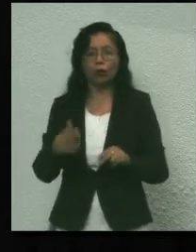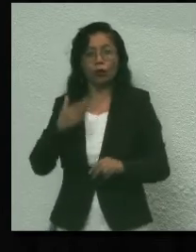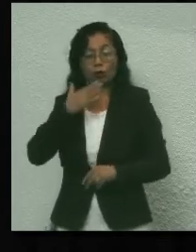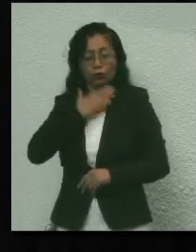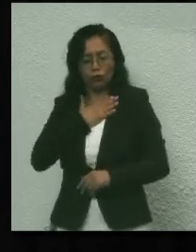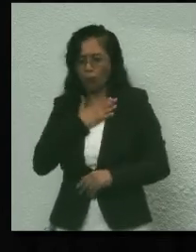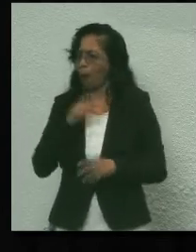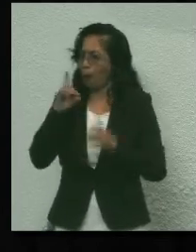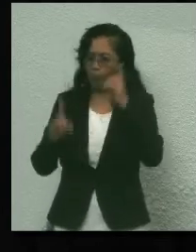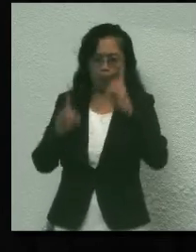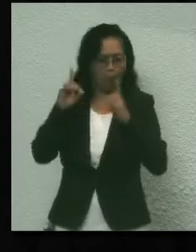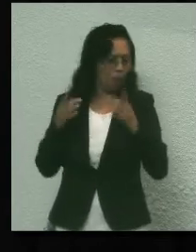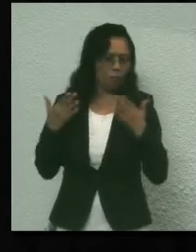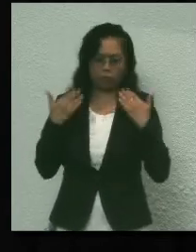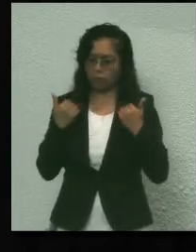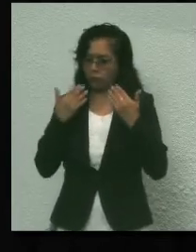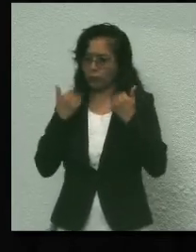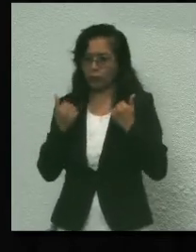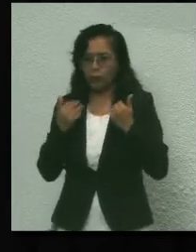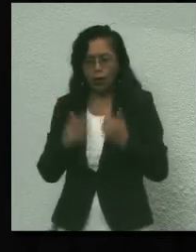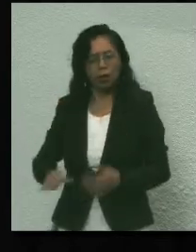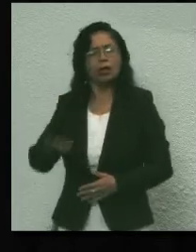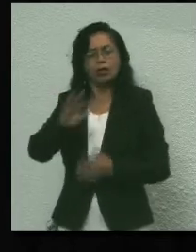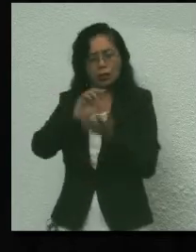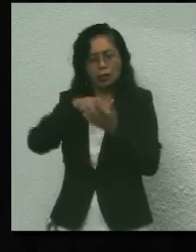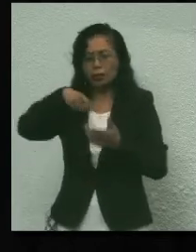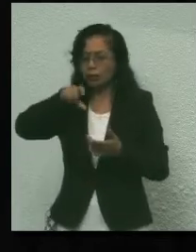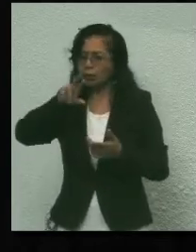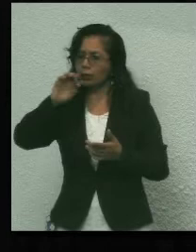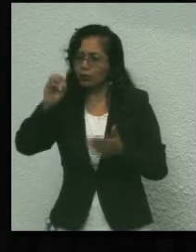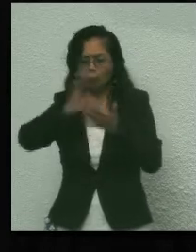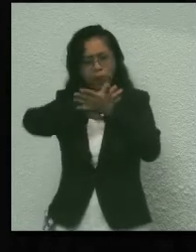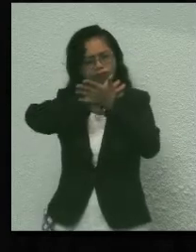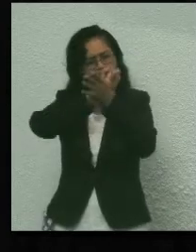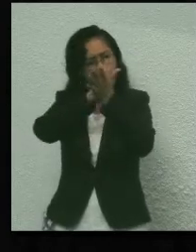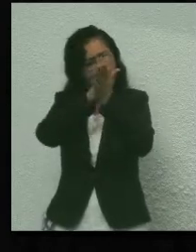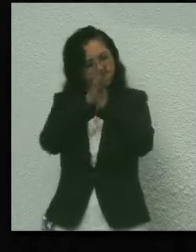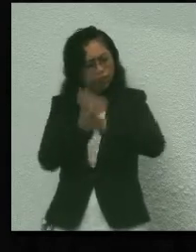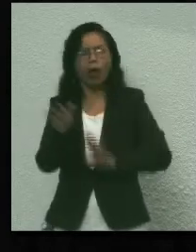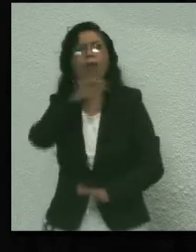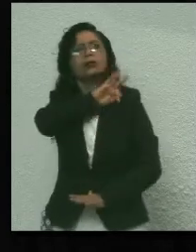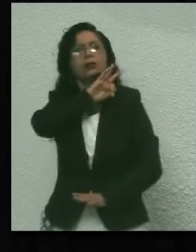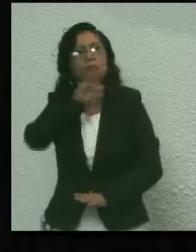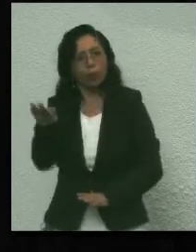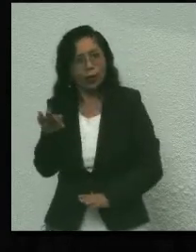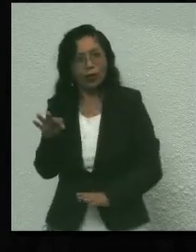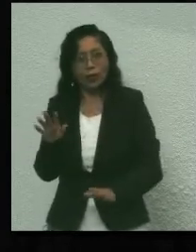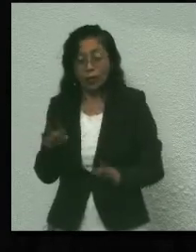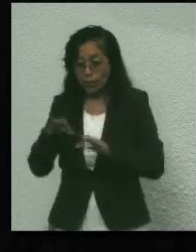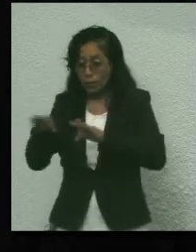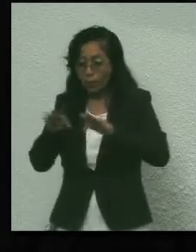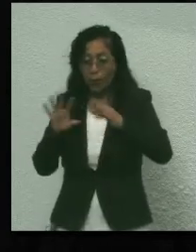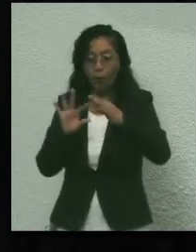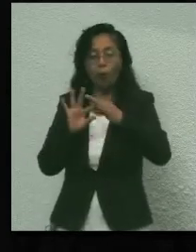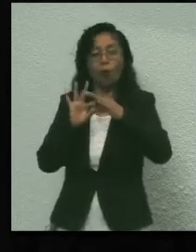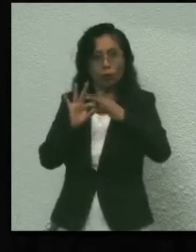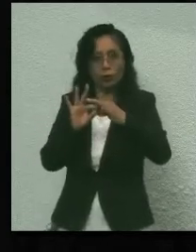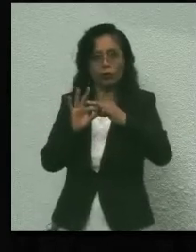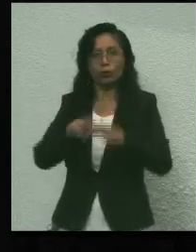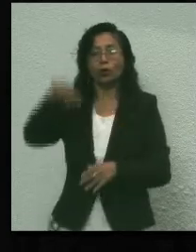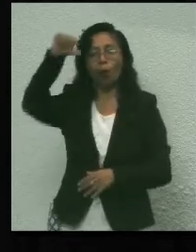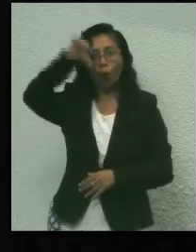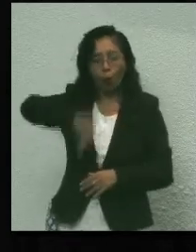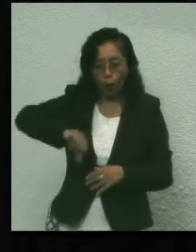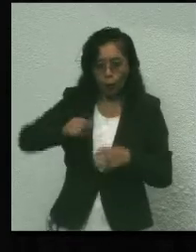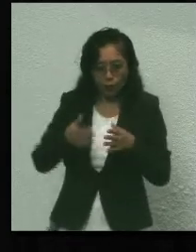menor duda de que podremos transformar nuestra realidad si trabajamos unidos por Quintana Roo. Es el momento de tomar